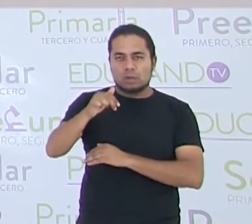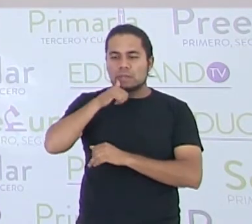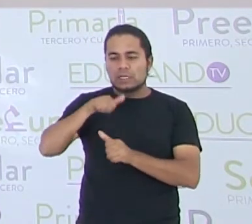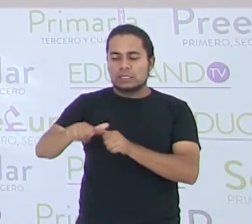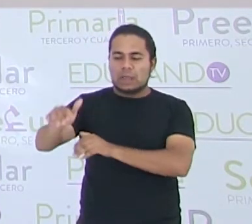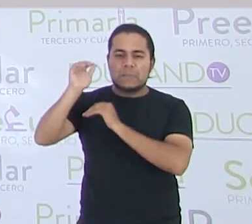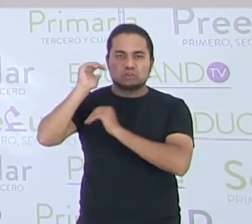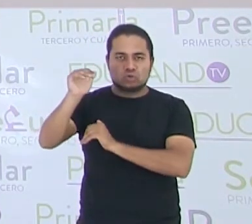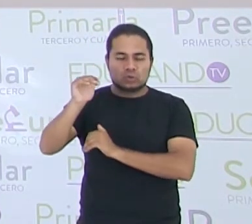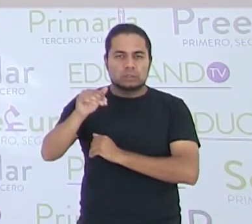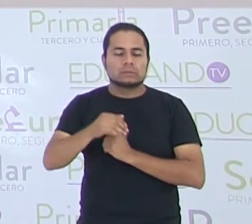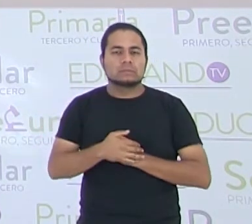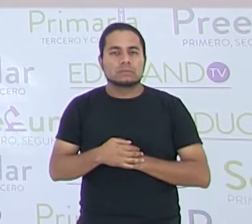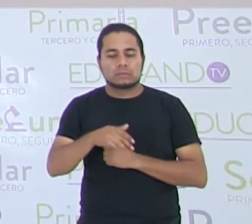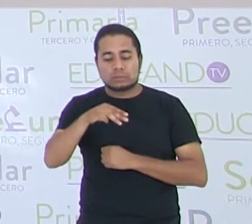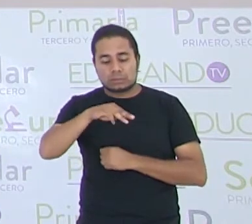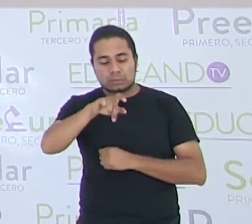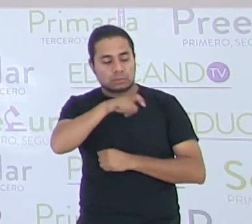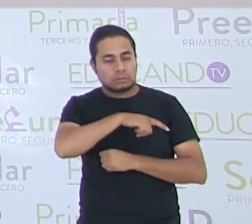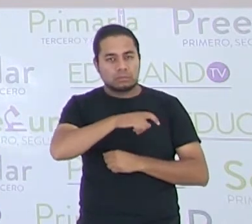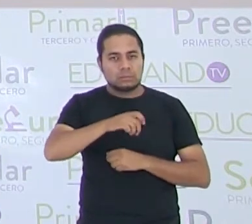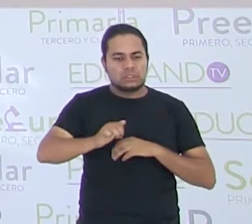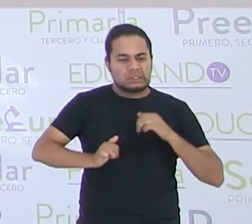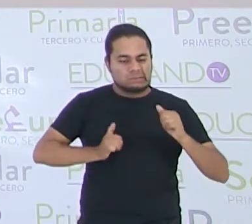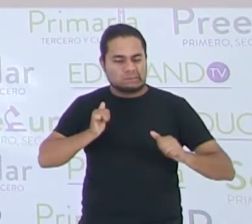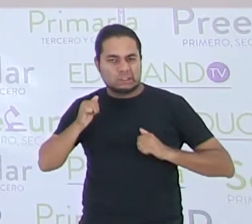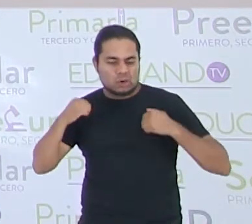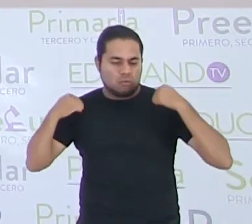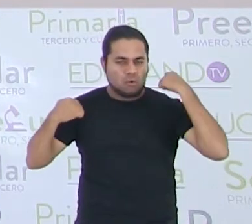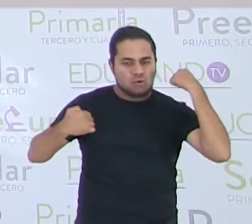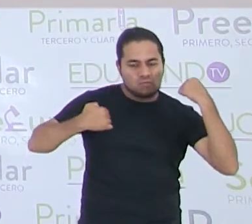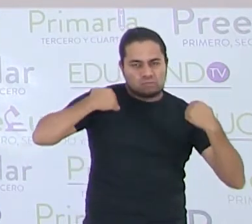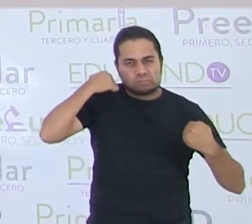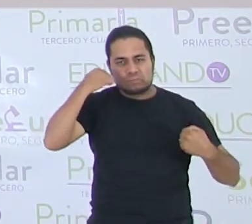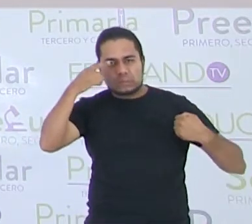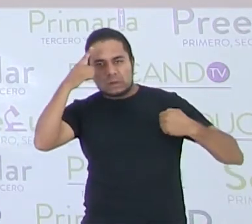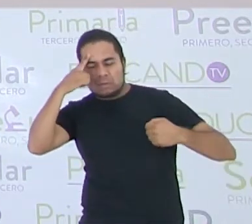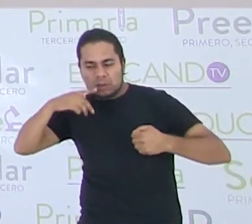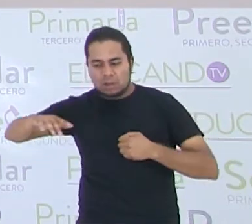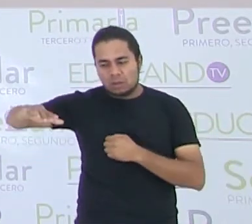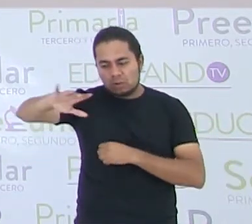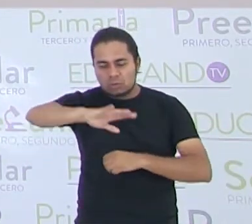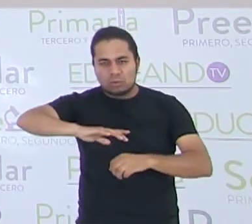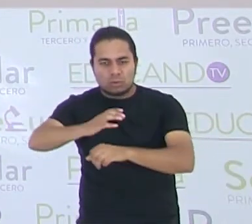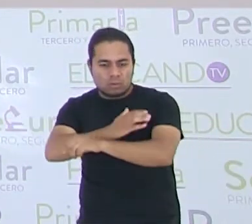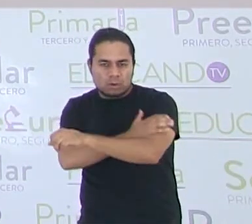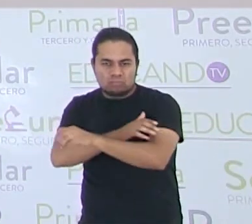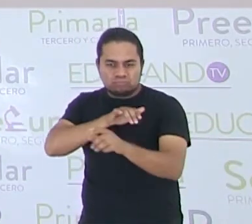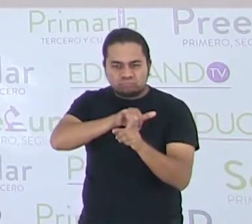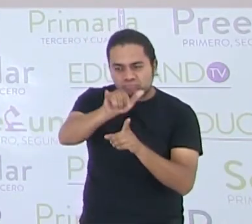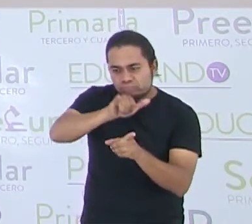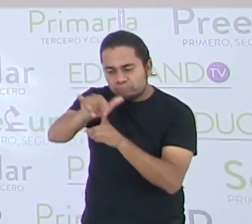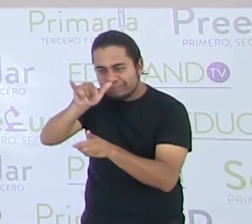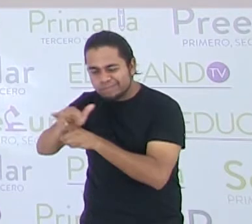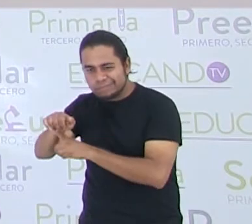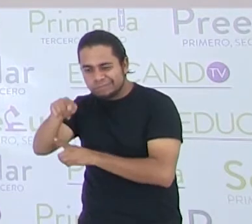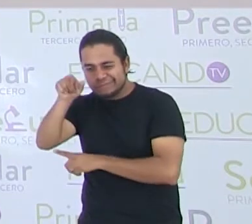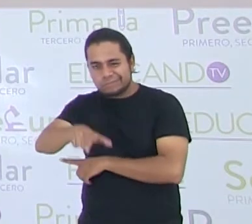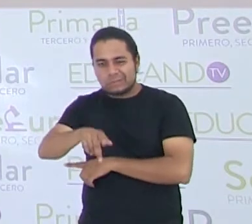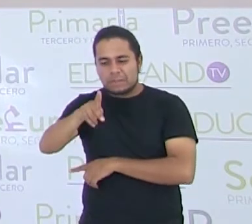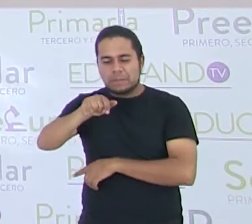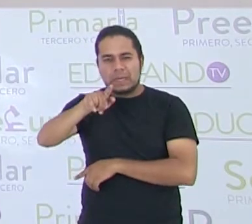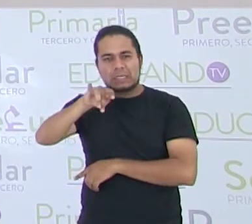correcto. Dice, Max se aprovechaba de su fuerza para molestar a los demás, tanto que Paquito ya